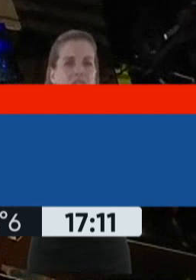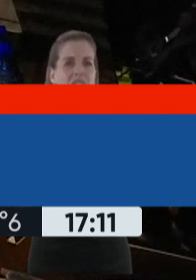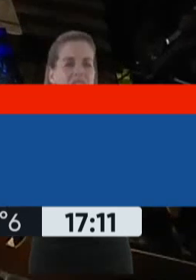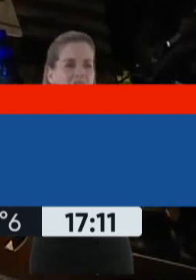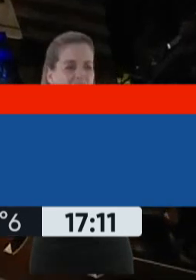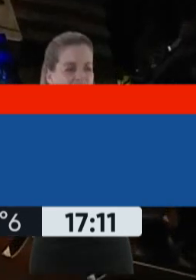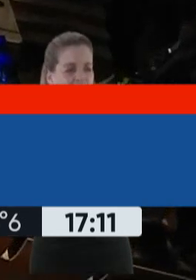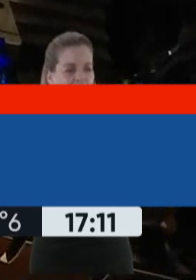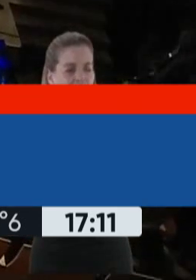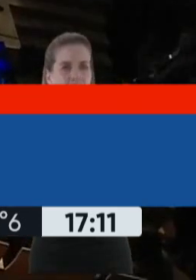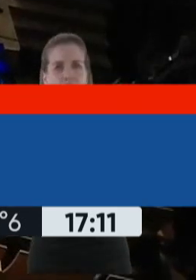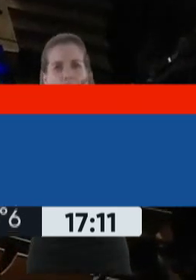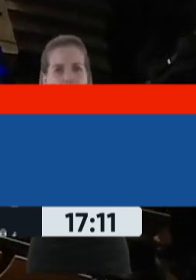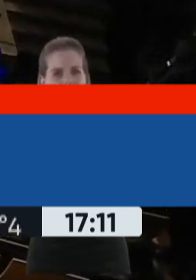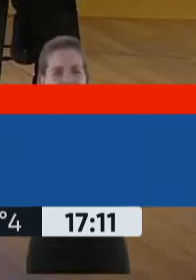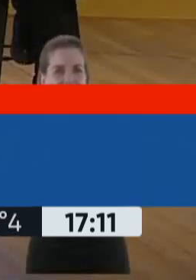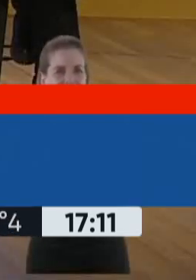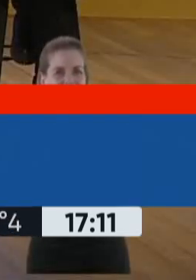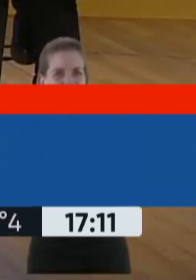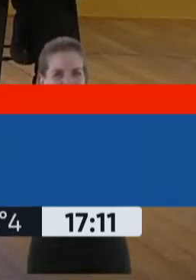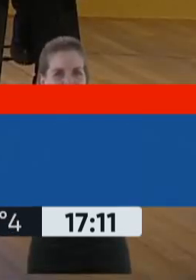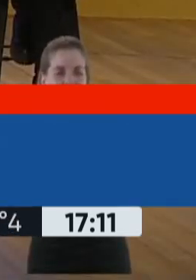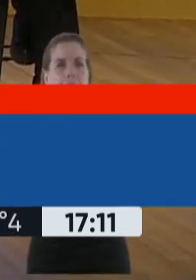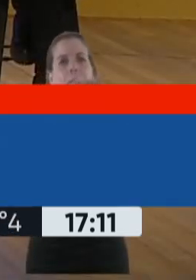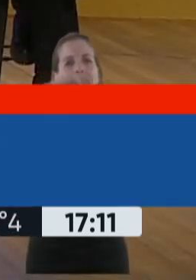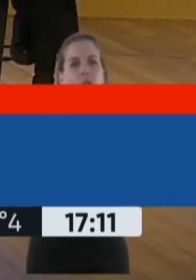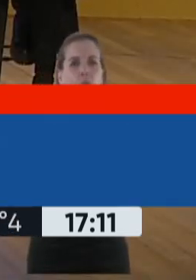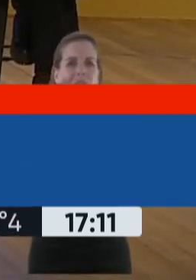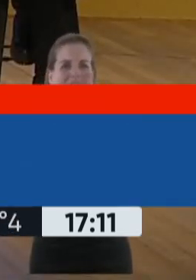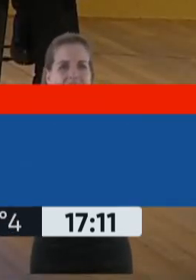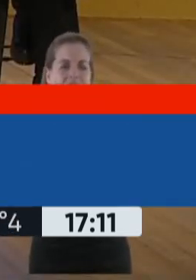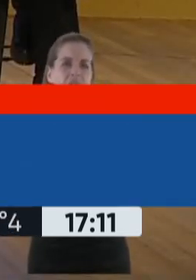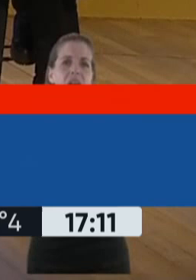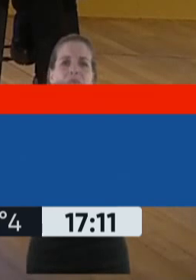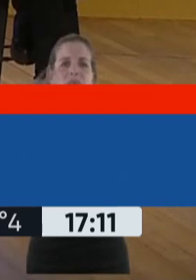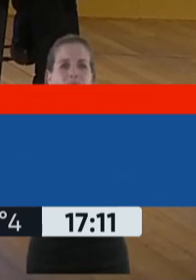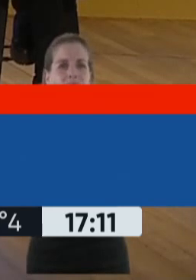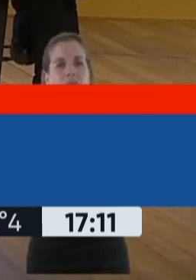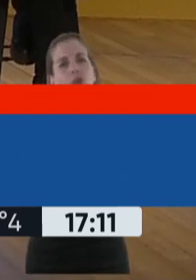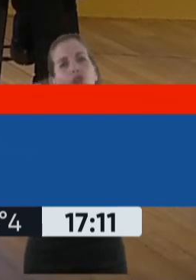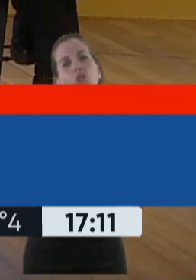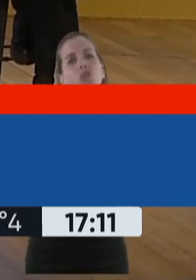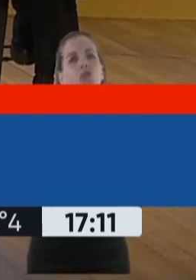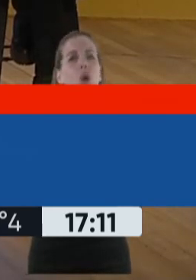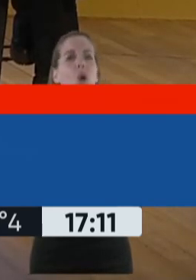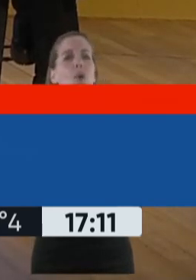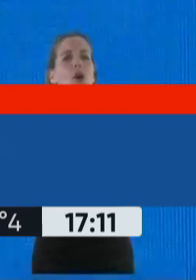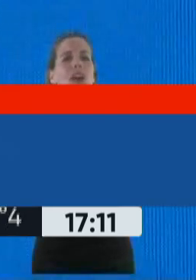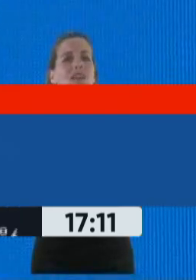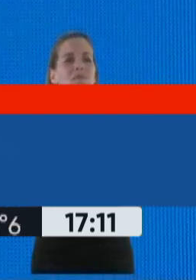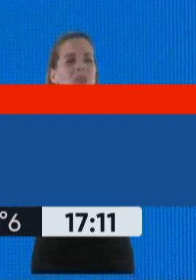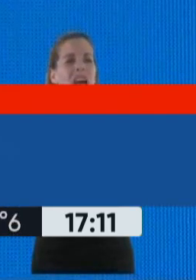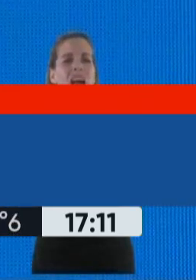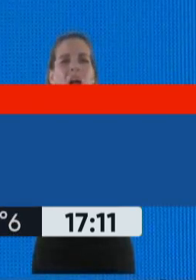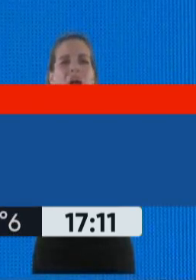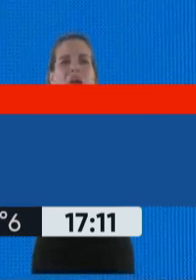sus danzas, de sus pinturas, de sus esculturas, no estábamos viviendo plenamente. Y